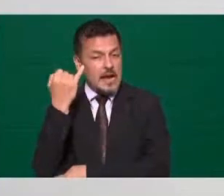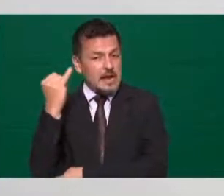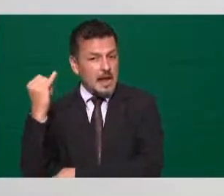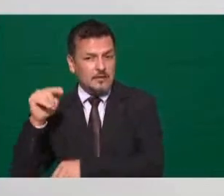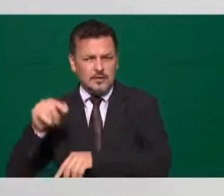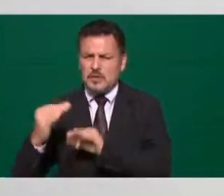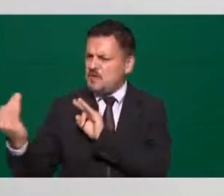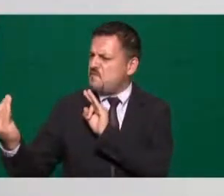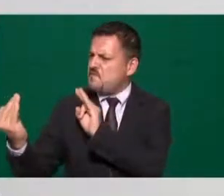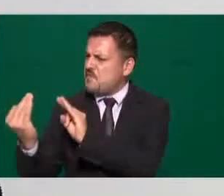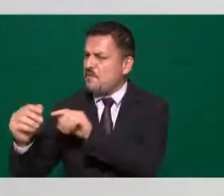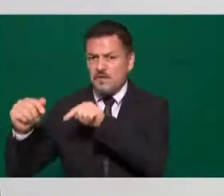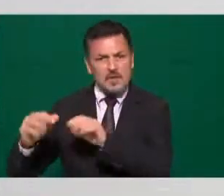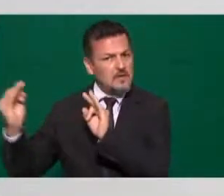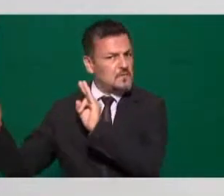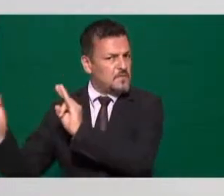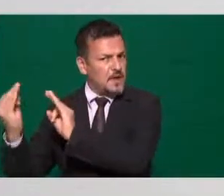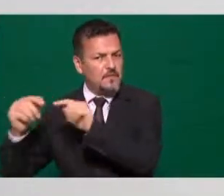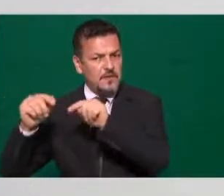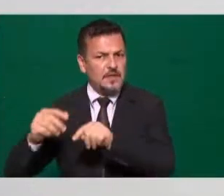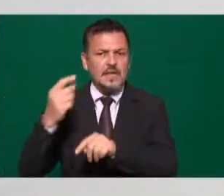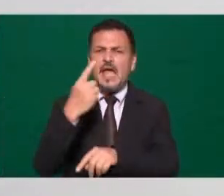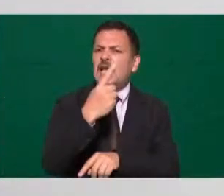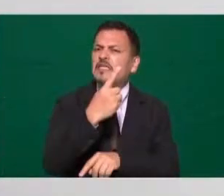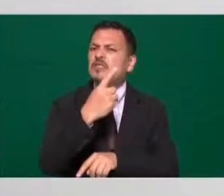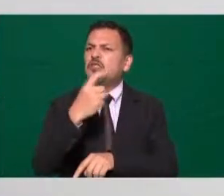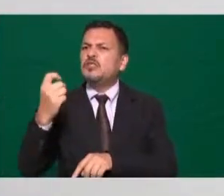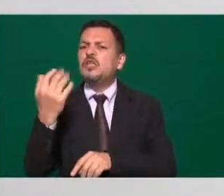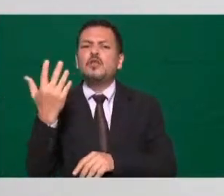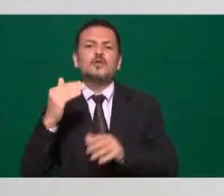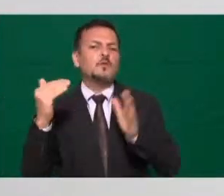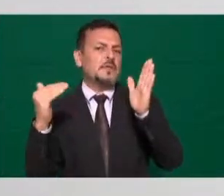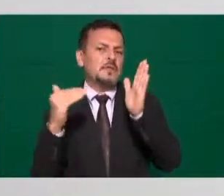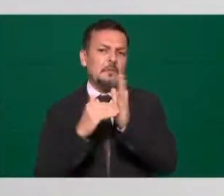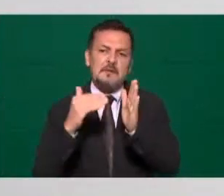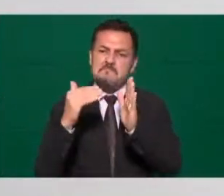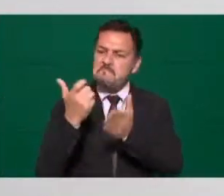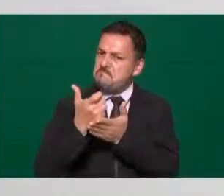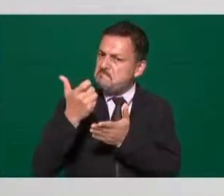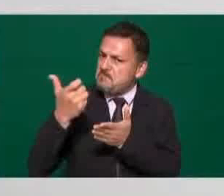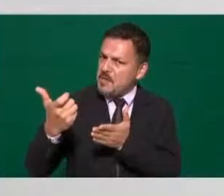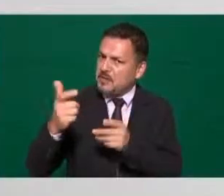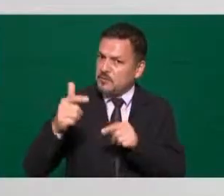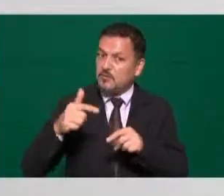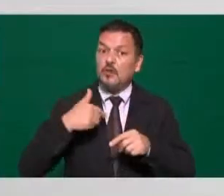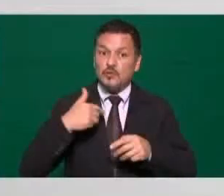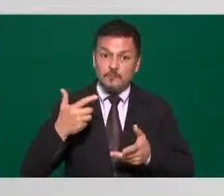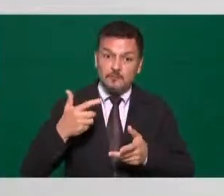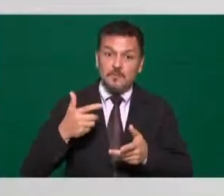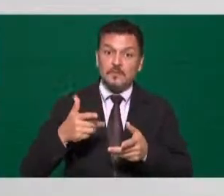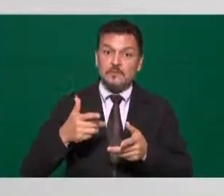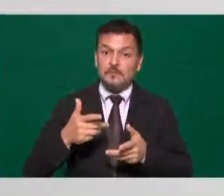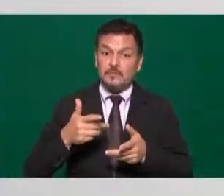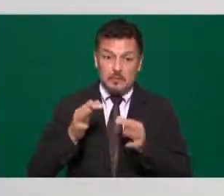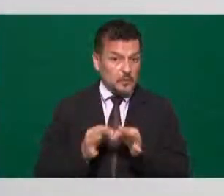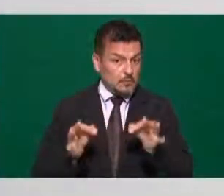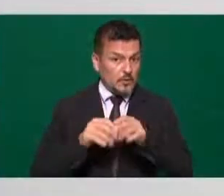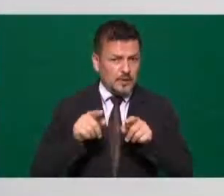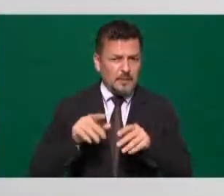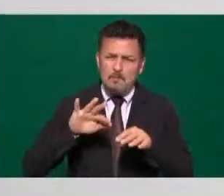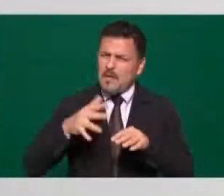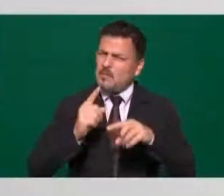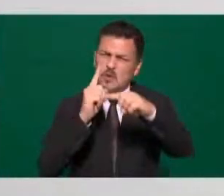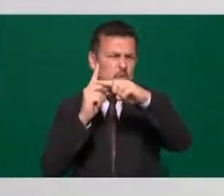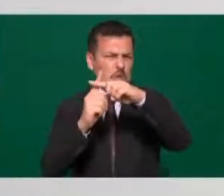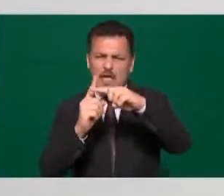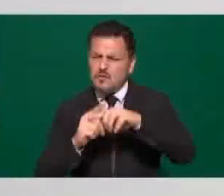exactamente enfrente, se le entregó 150,000 pesos. Quisiera señalar que si calculamos lo que